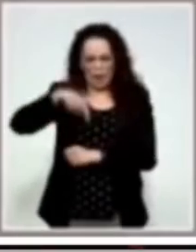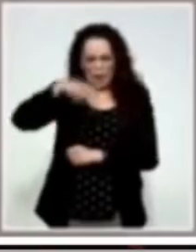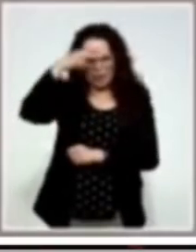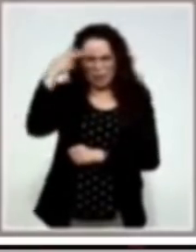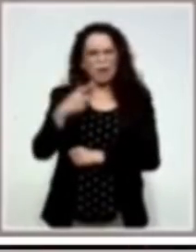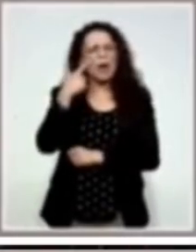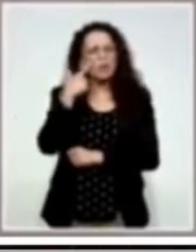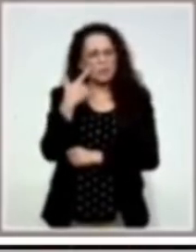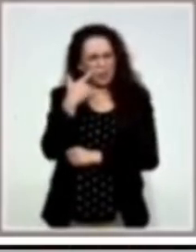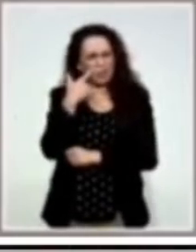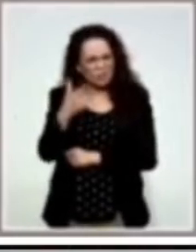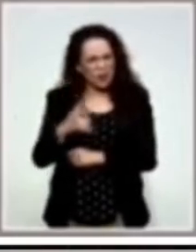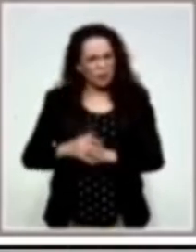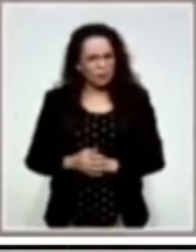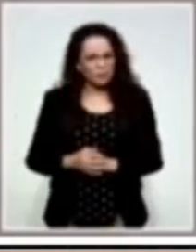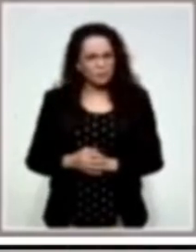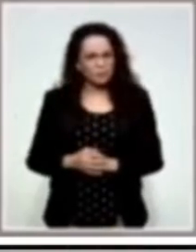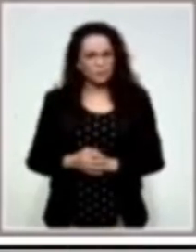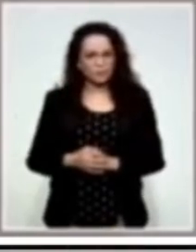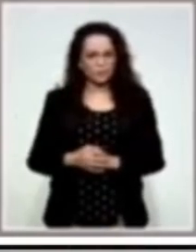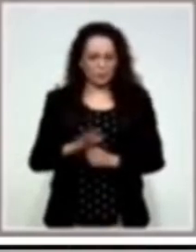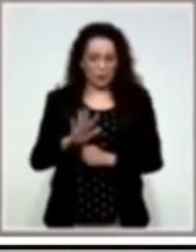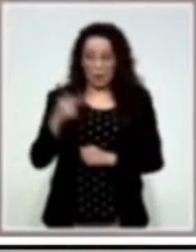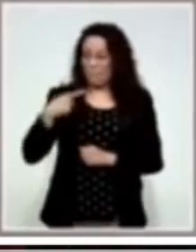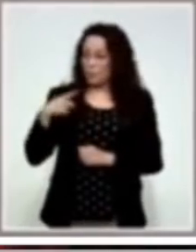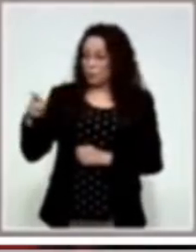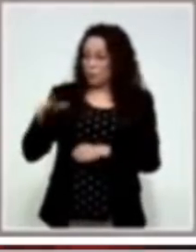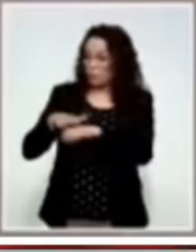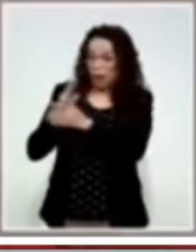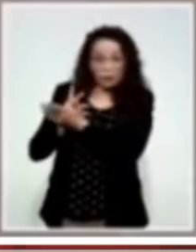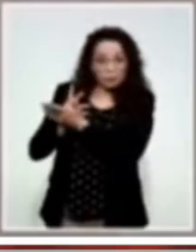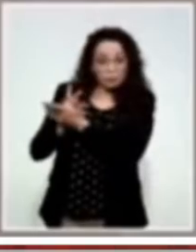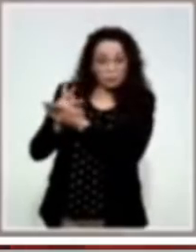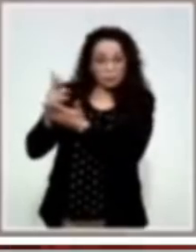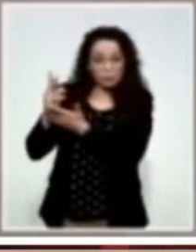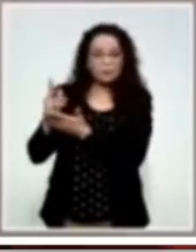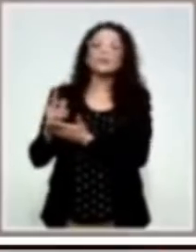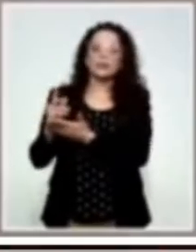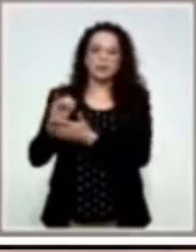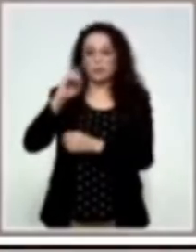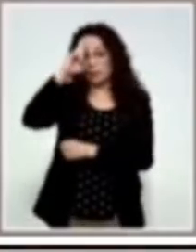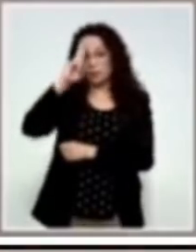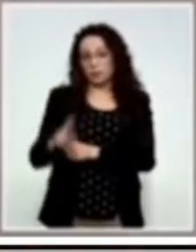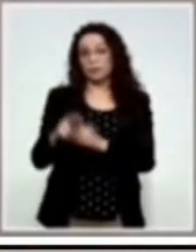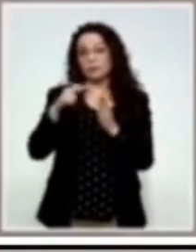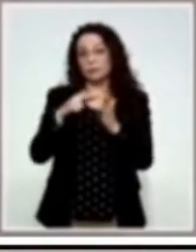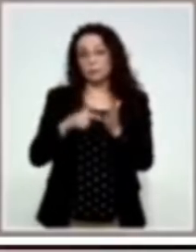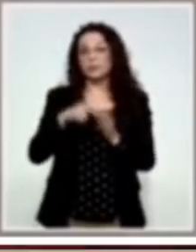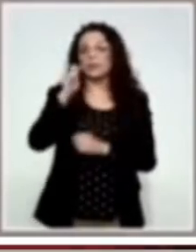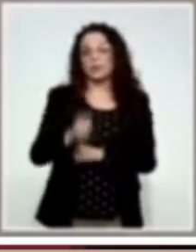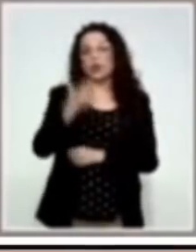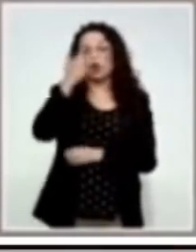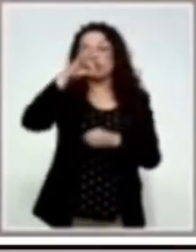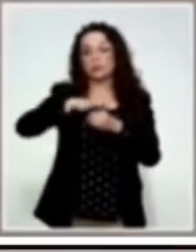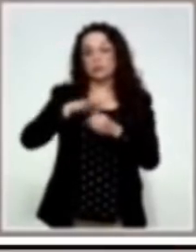Cuando se está en la mayoría, se quiere que haya la regla de 8 votos en la Corte. Cuando viene una